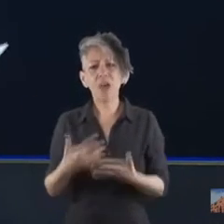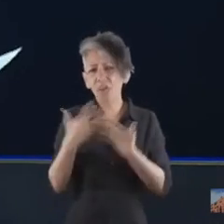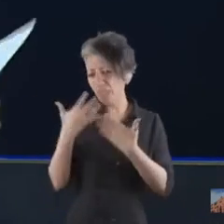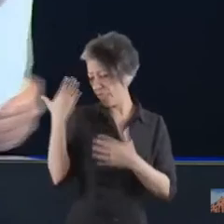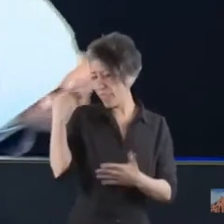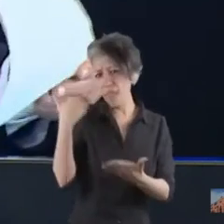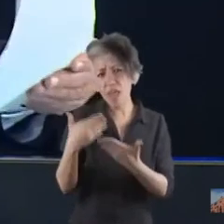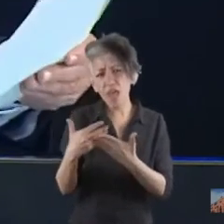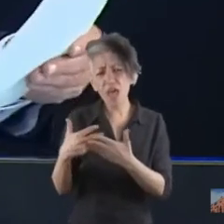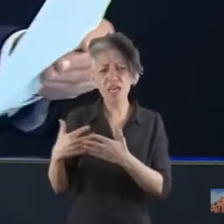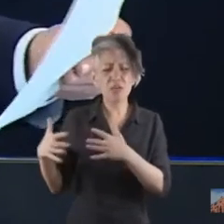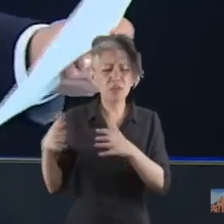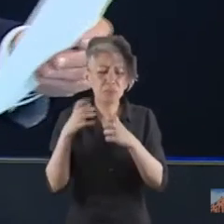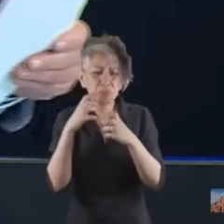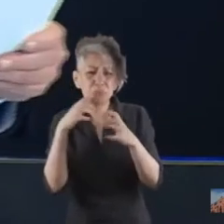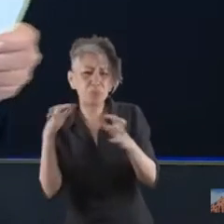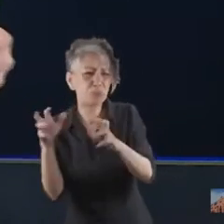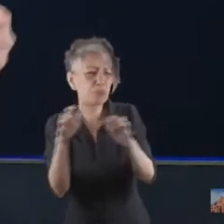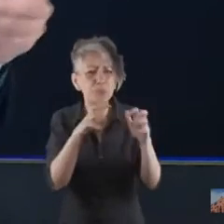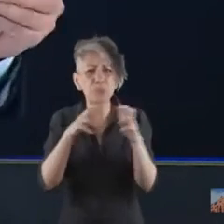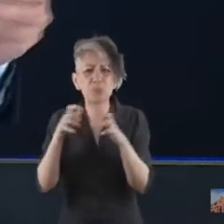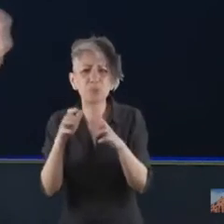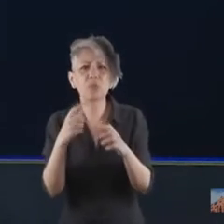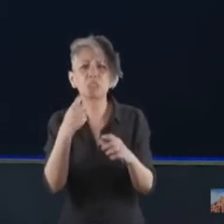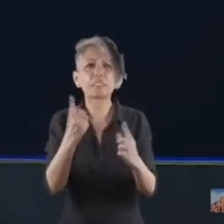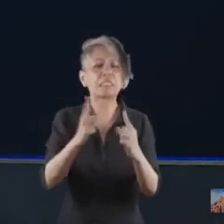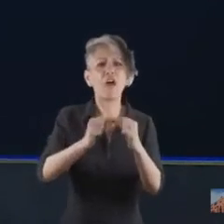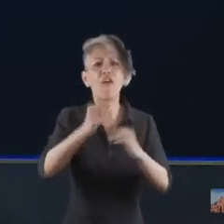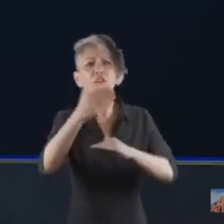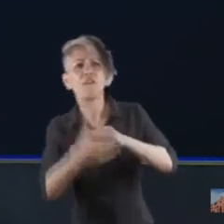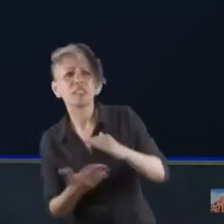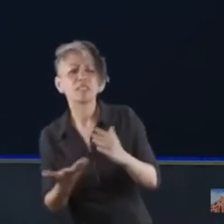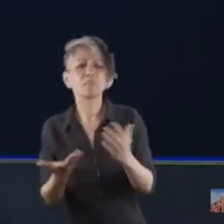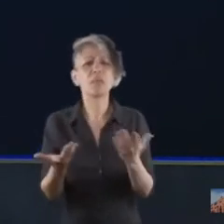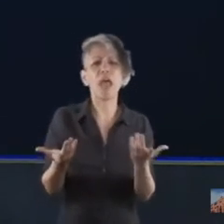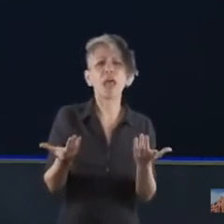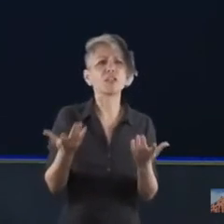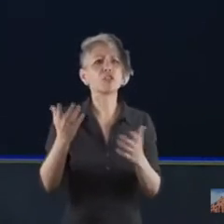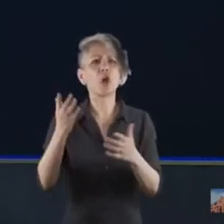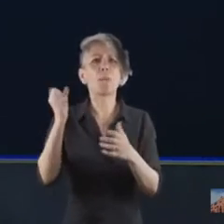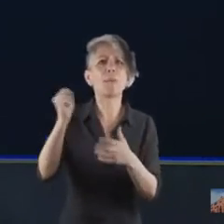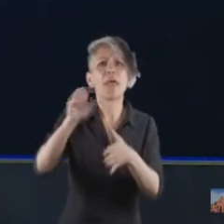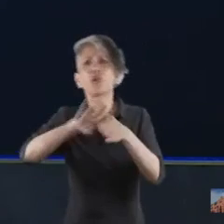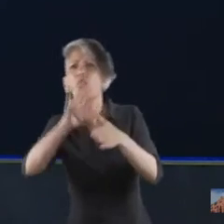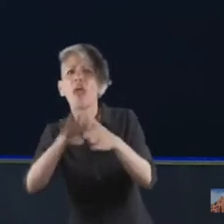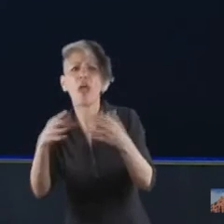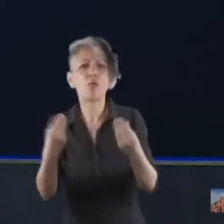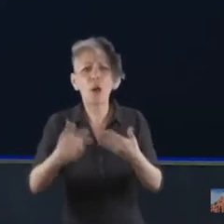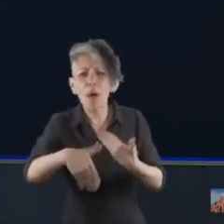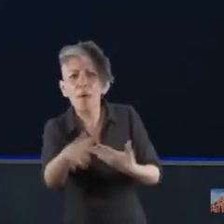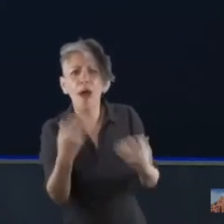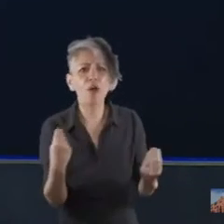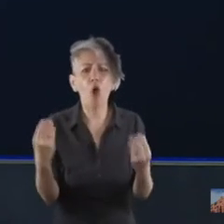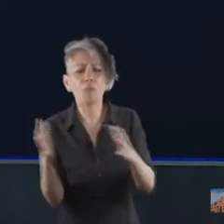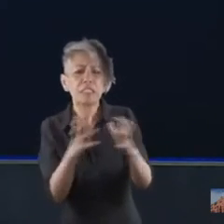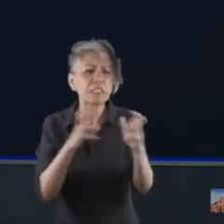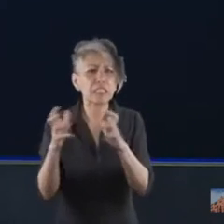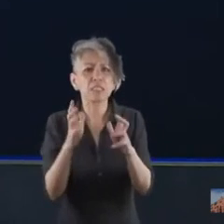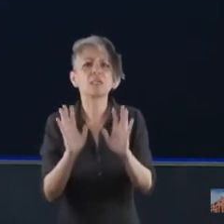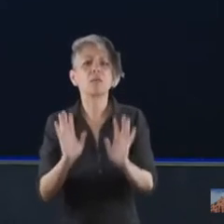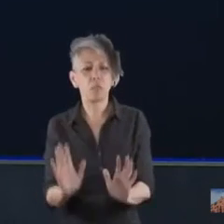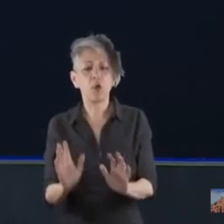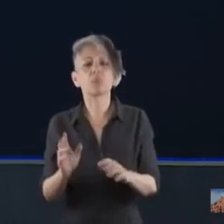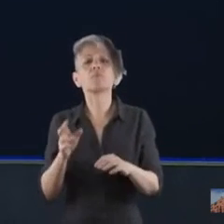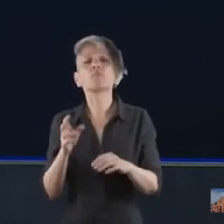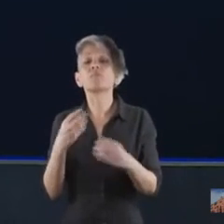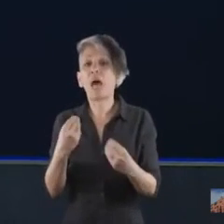de una gran concentración de vencimientos de deuda en pesos para los próximos meses para dar mayor previsibilidad y